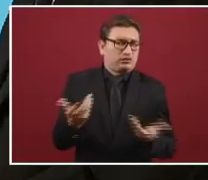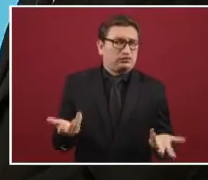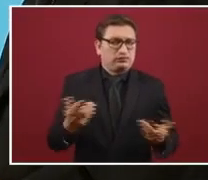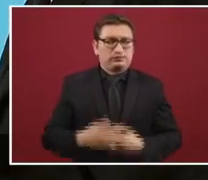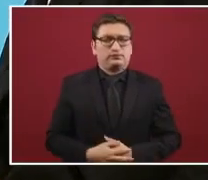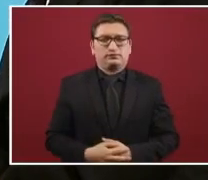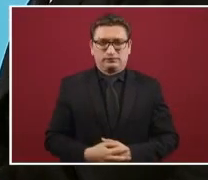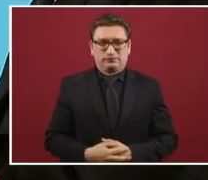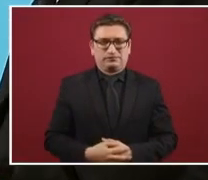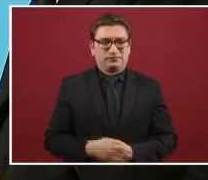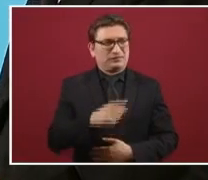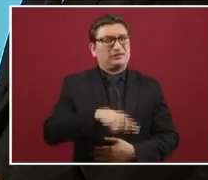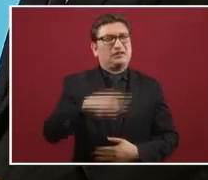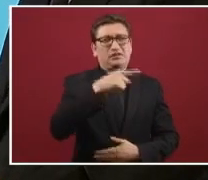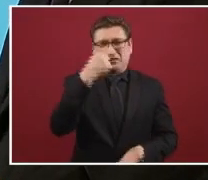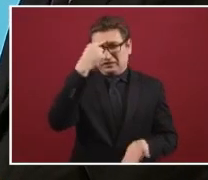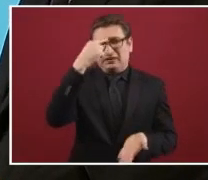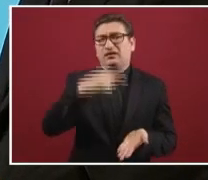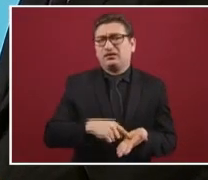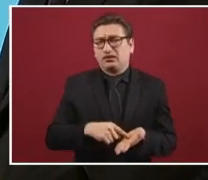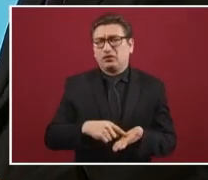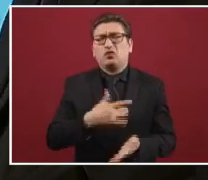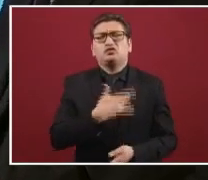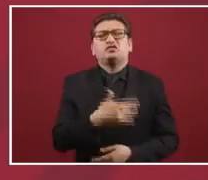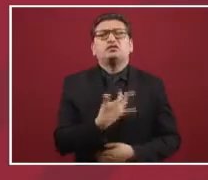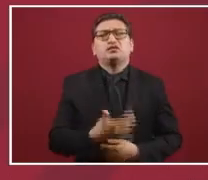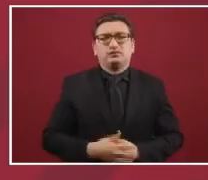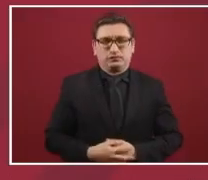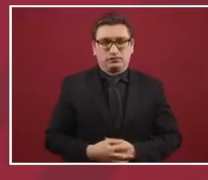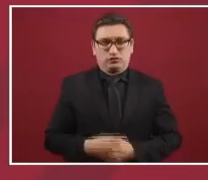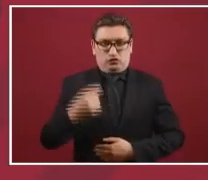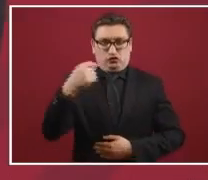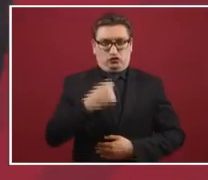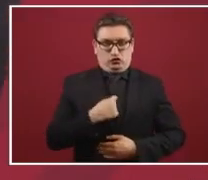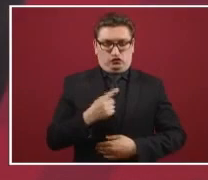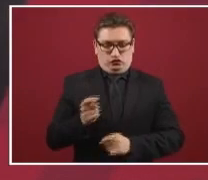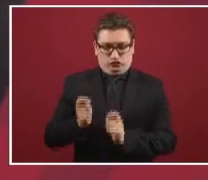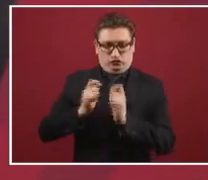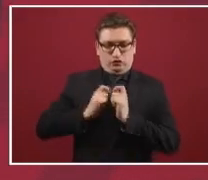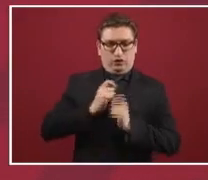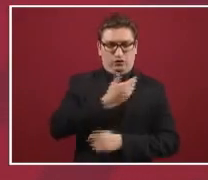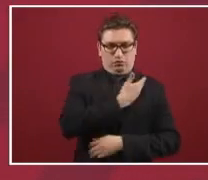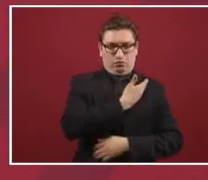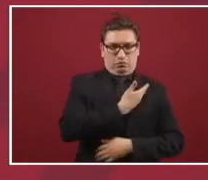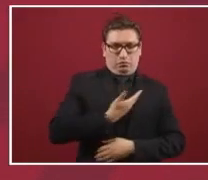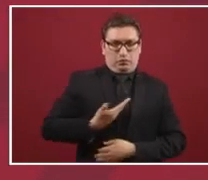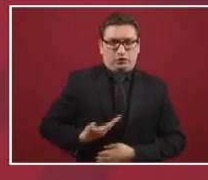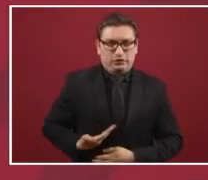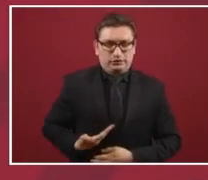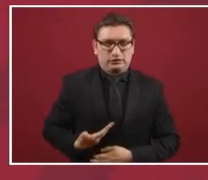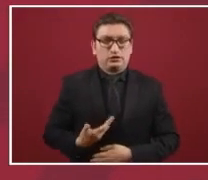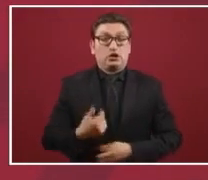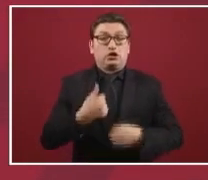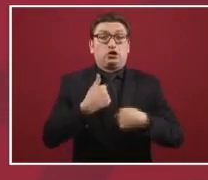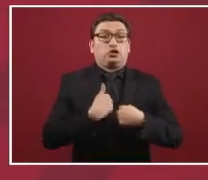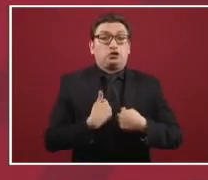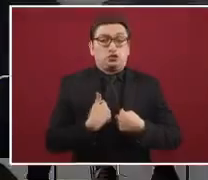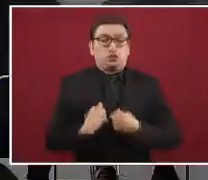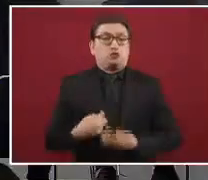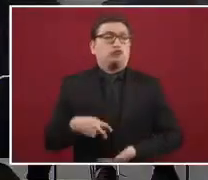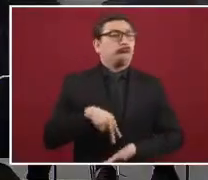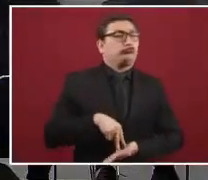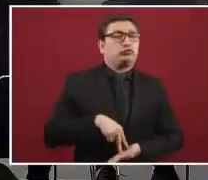Entonces, ¿qué pensaban? Que iba yo a llegar y como lo único que me importaba